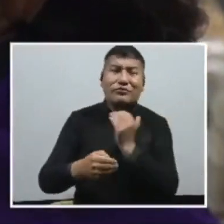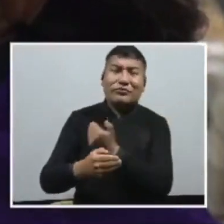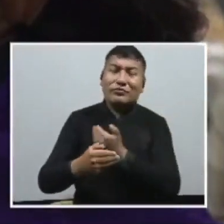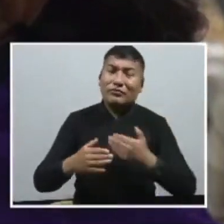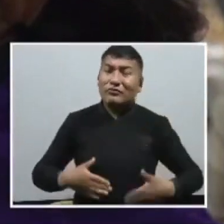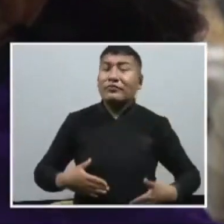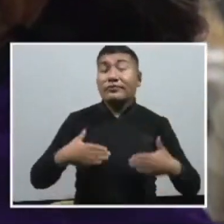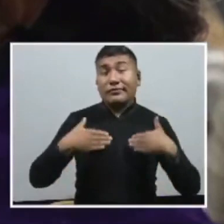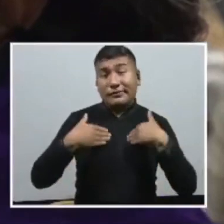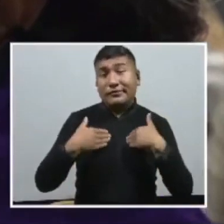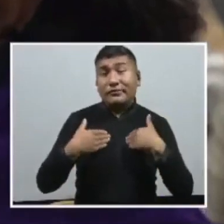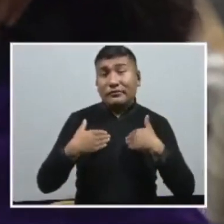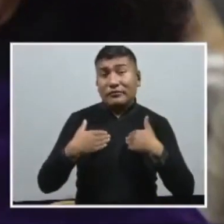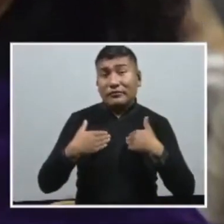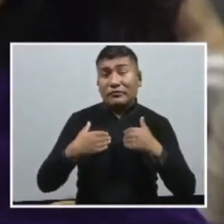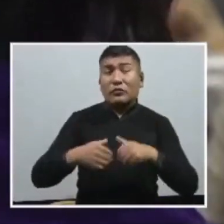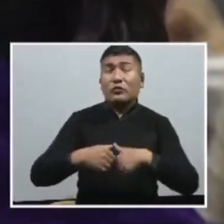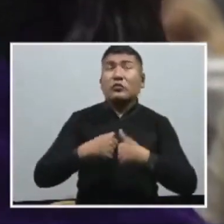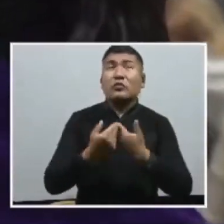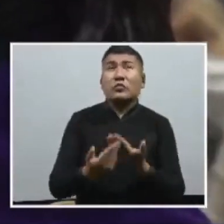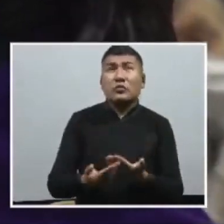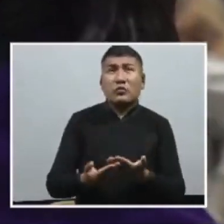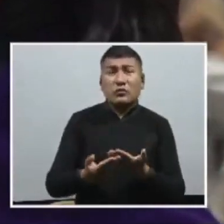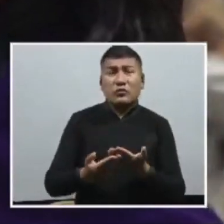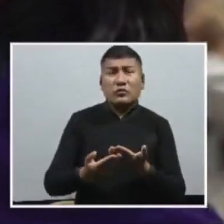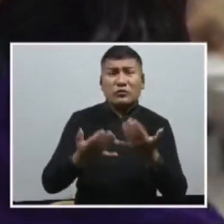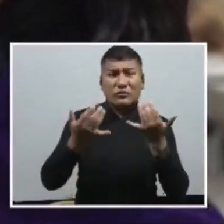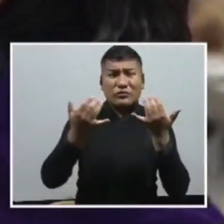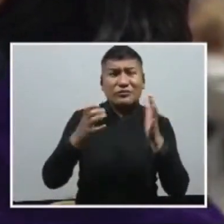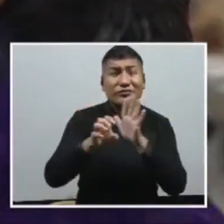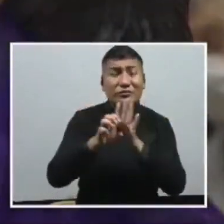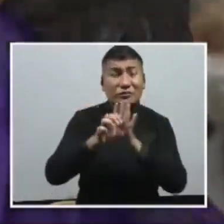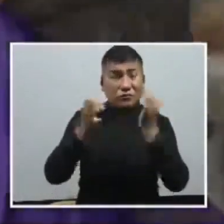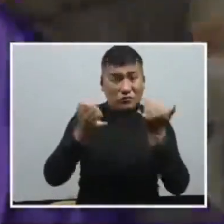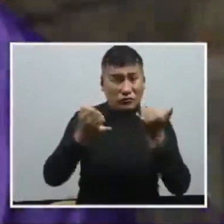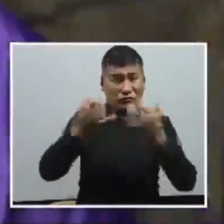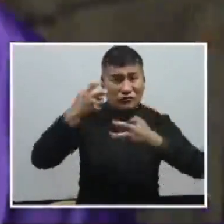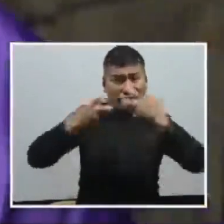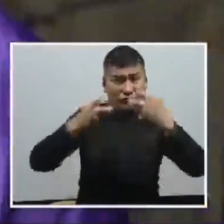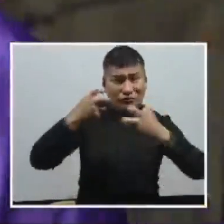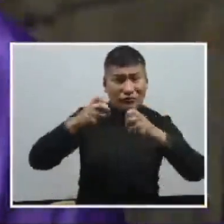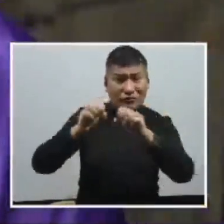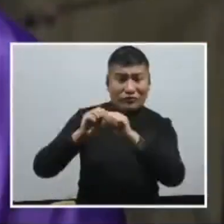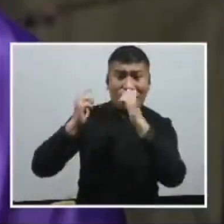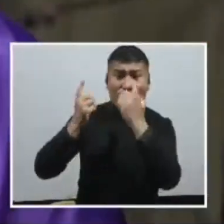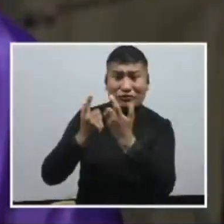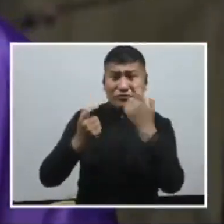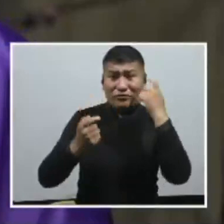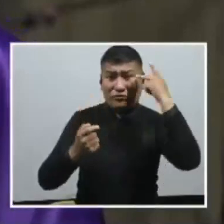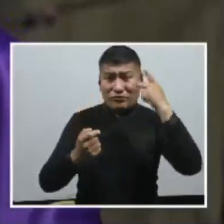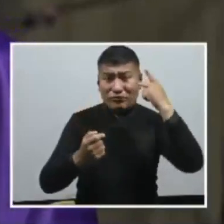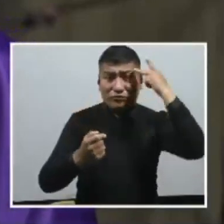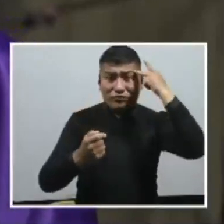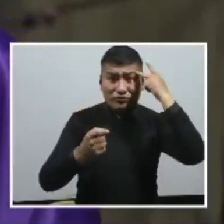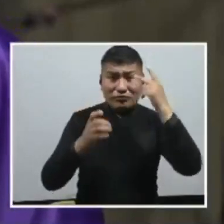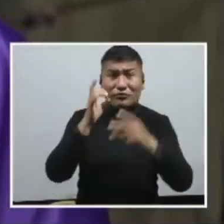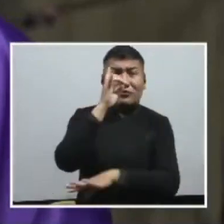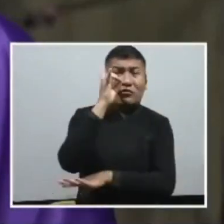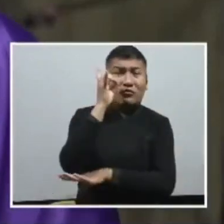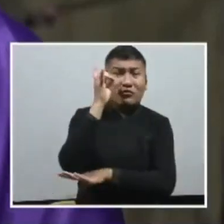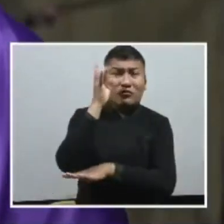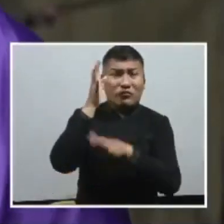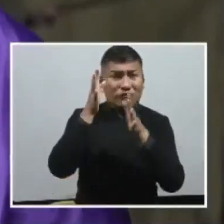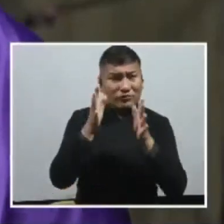vida. Como es la coyuntura social y política que estamos viviendo los bolivianos y bolivianas,